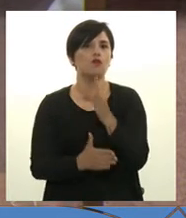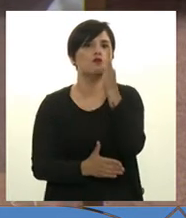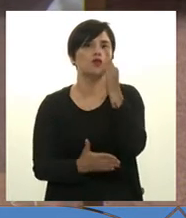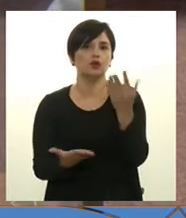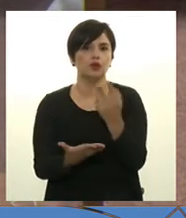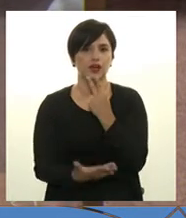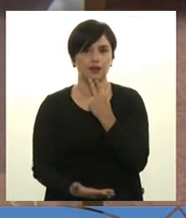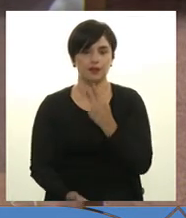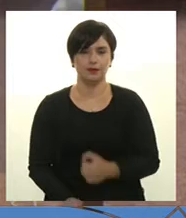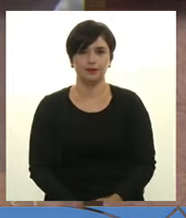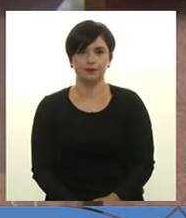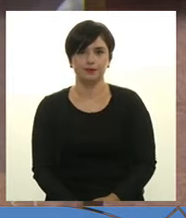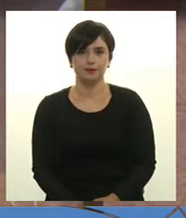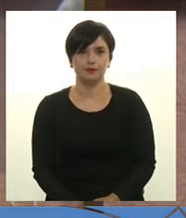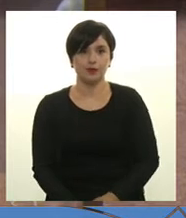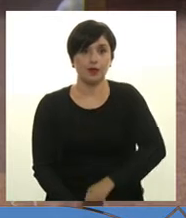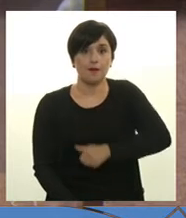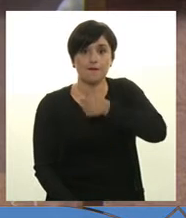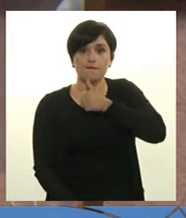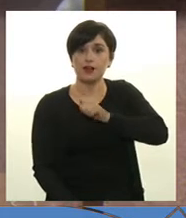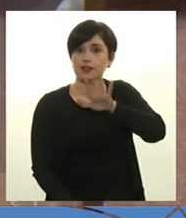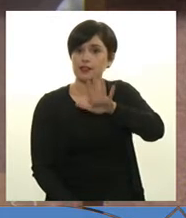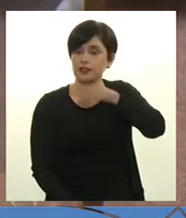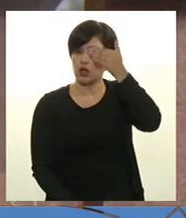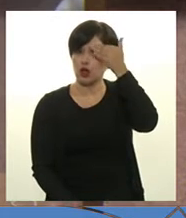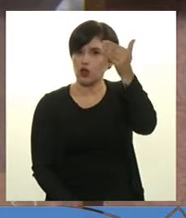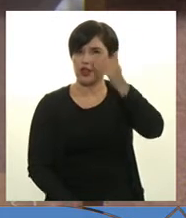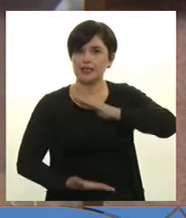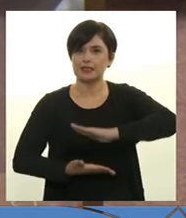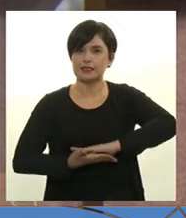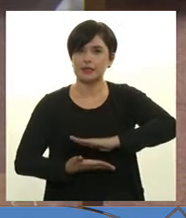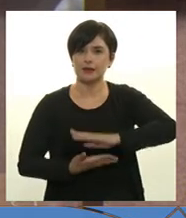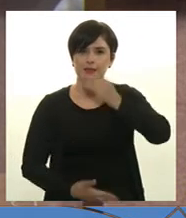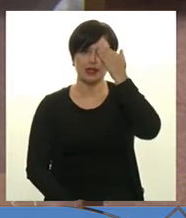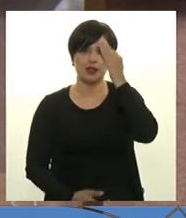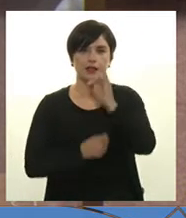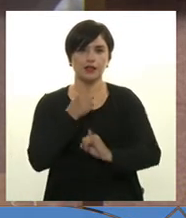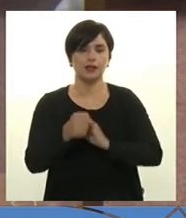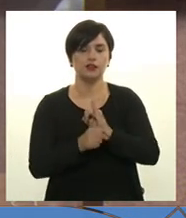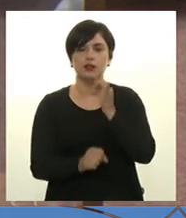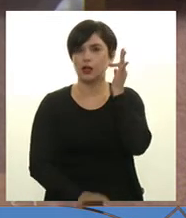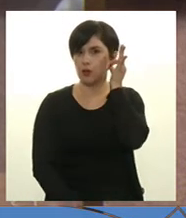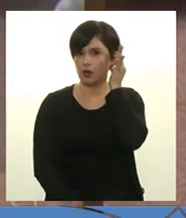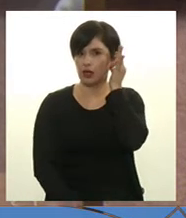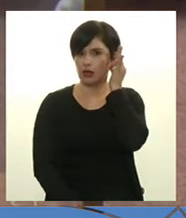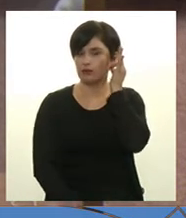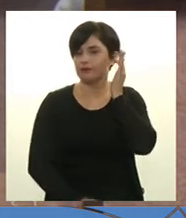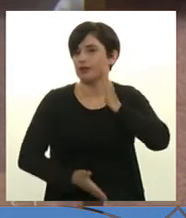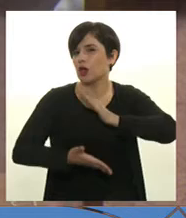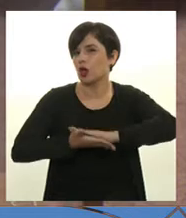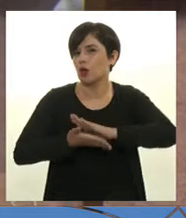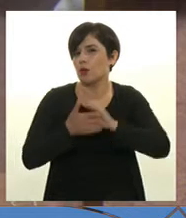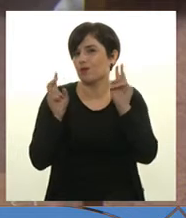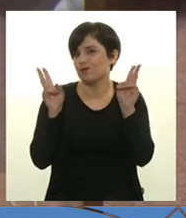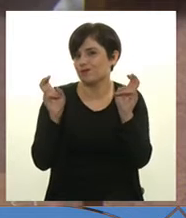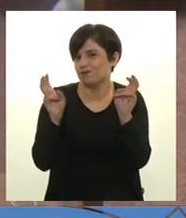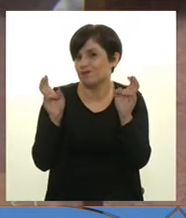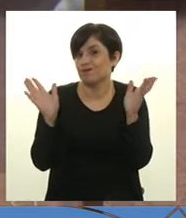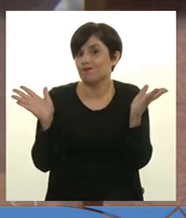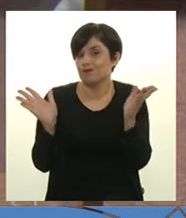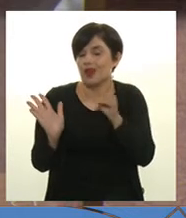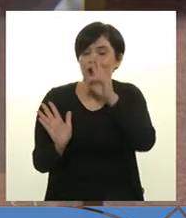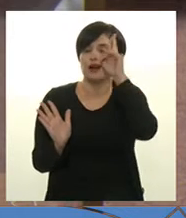a escasos 5 días de conmemorar el 'día internacional de la mujer' conmemorar porque no es para festejar